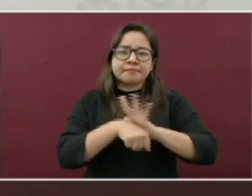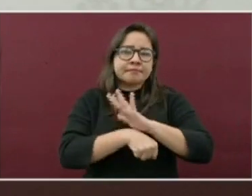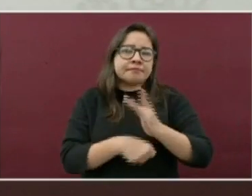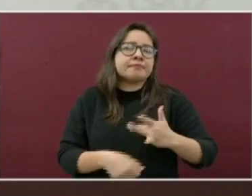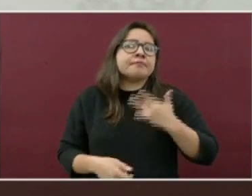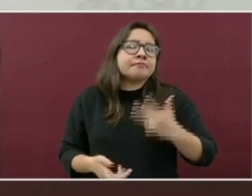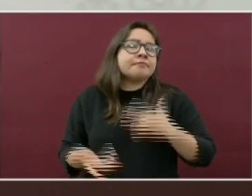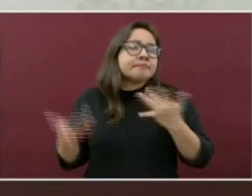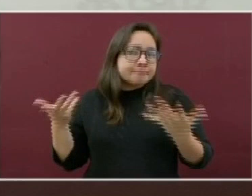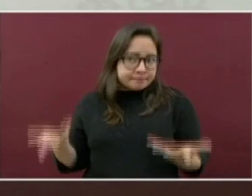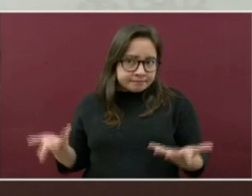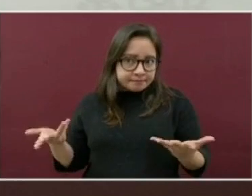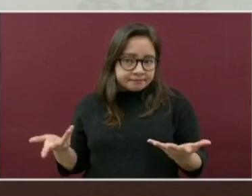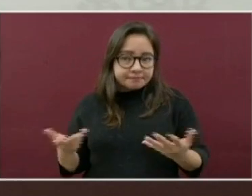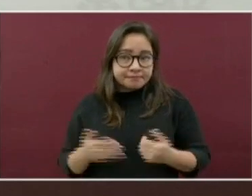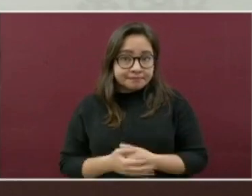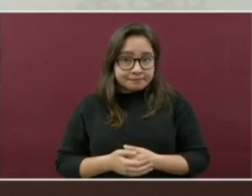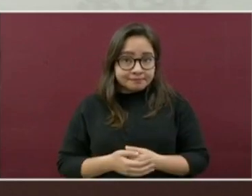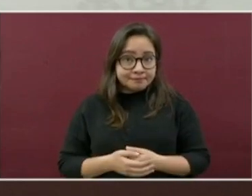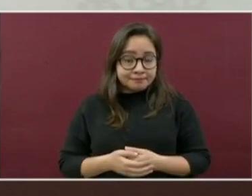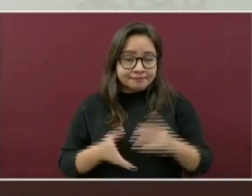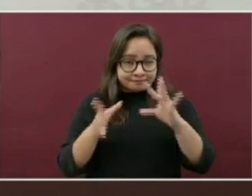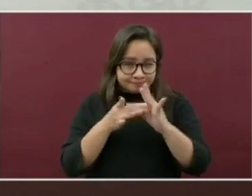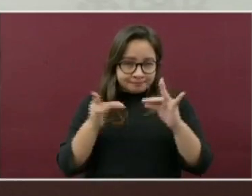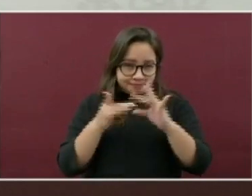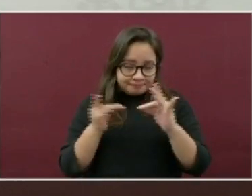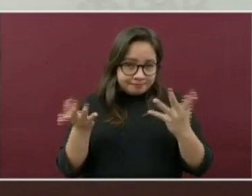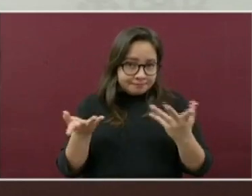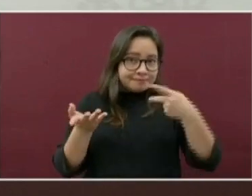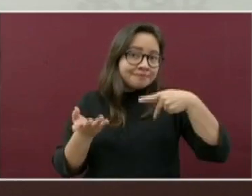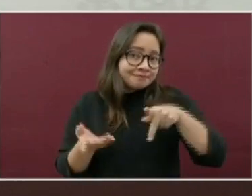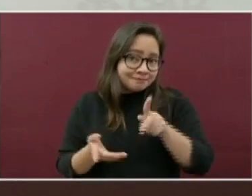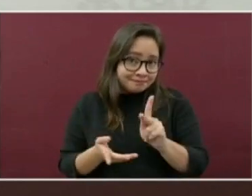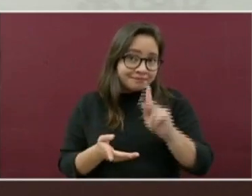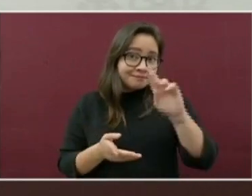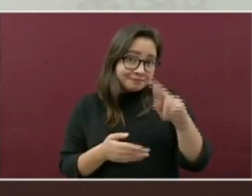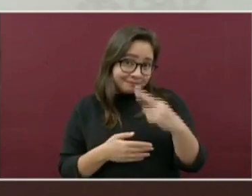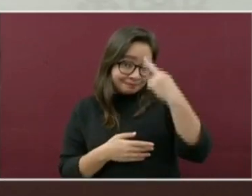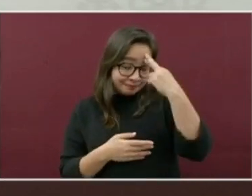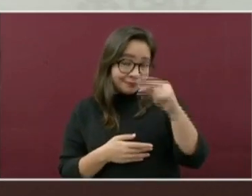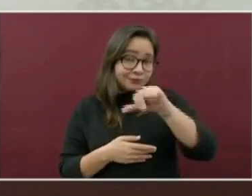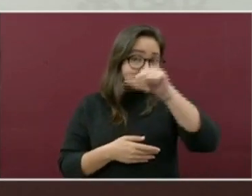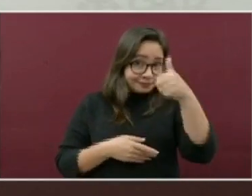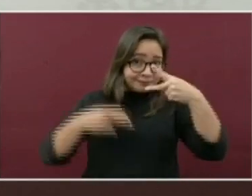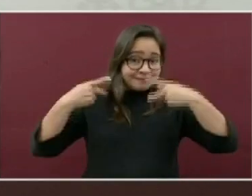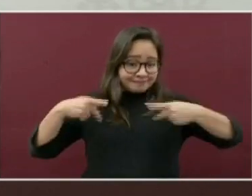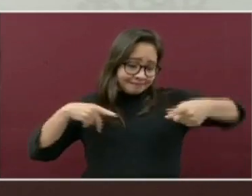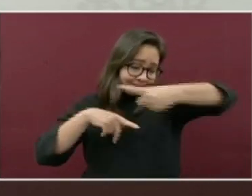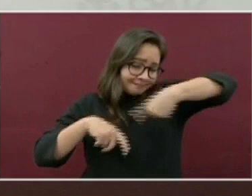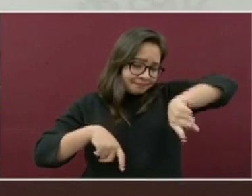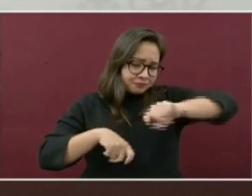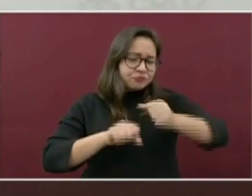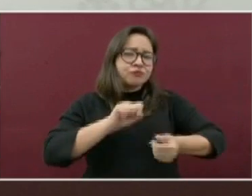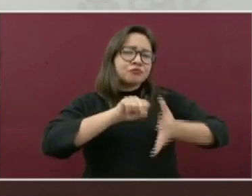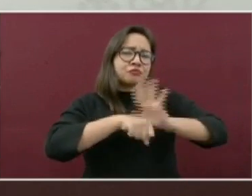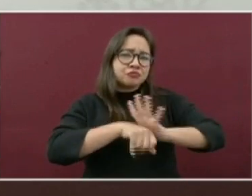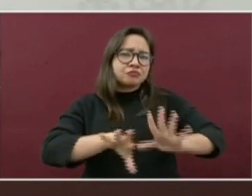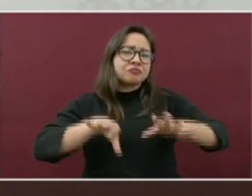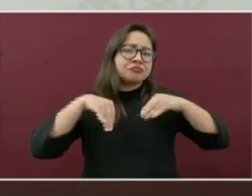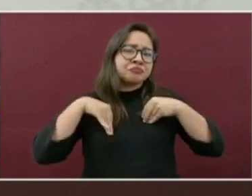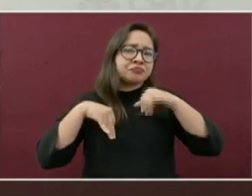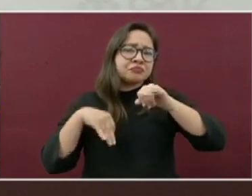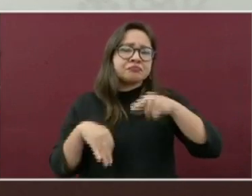pueden tener. Pero no olviden que hay personas que también se infectaron de SARS-CoV-2 y no reportan